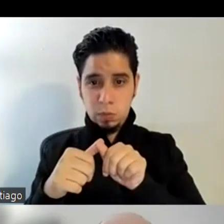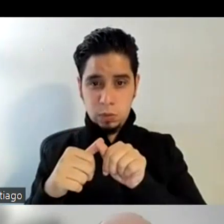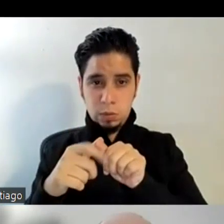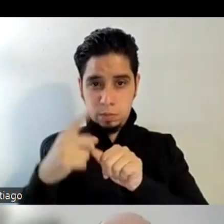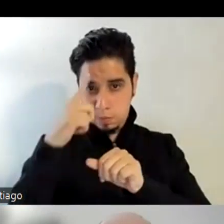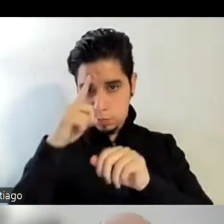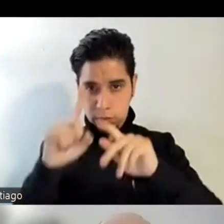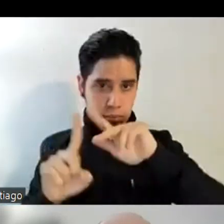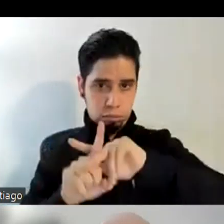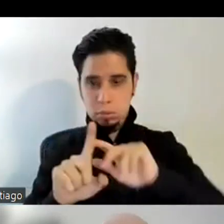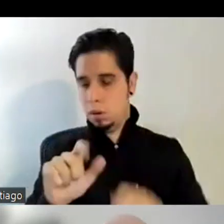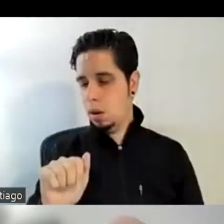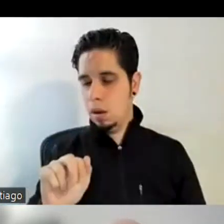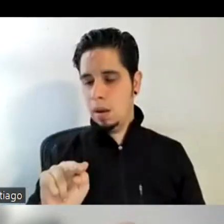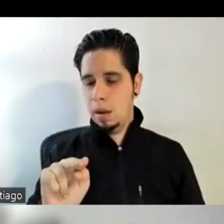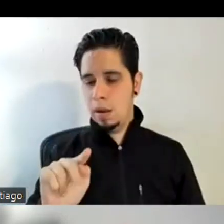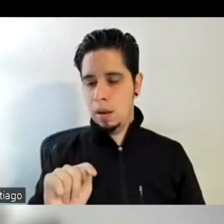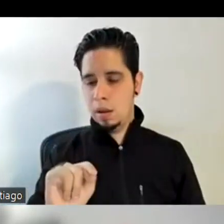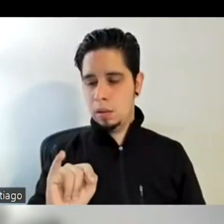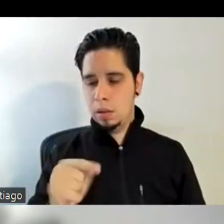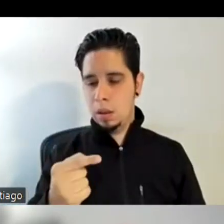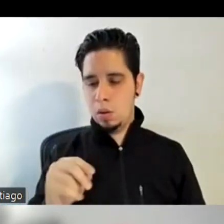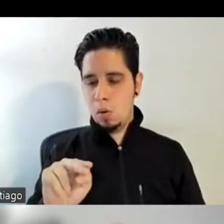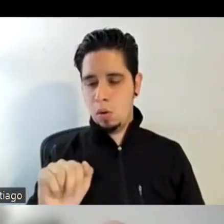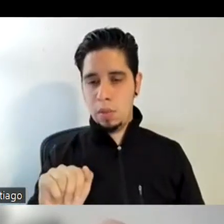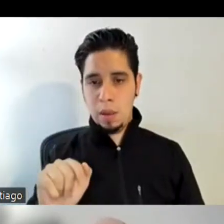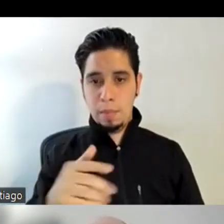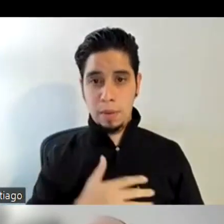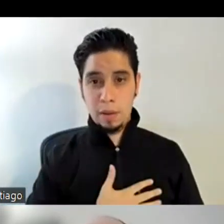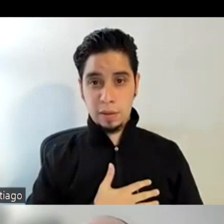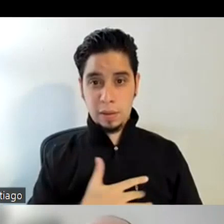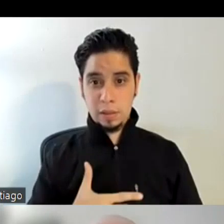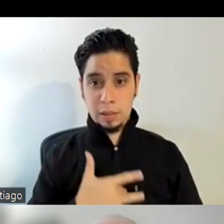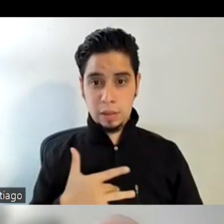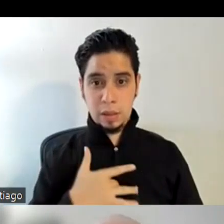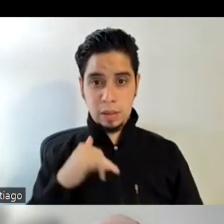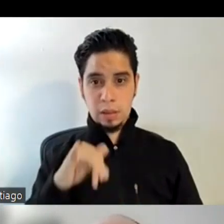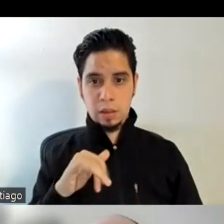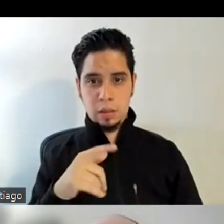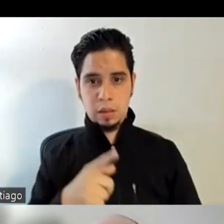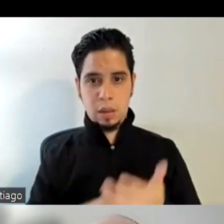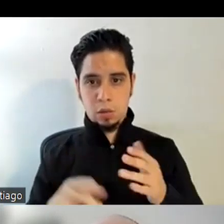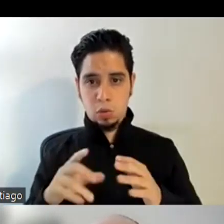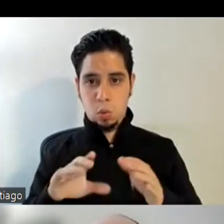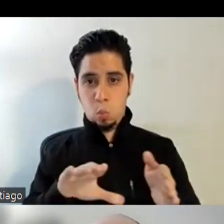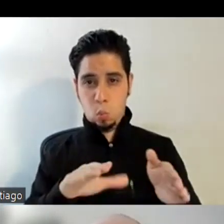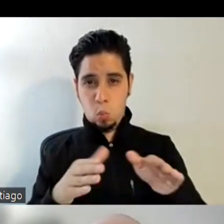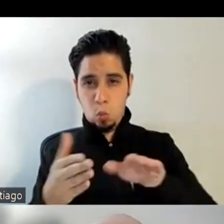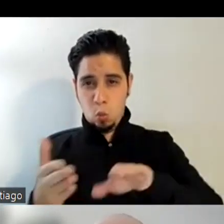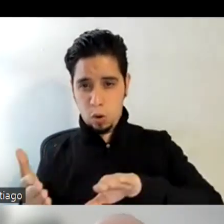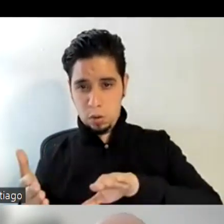mente Antígona. Me sentía como Antígona. Yo sentía que estos muertos no habían sido... Bueno,